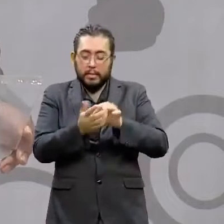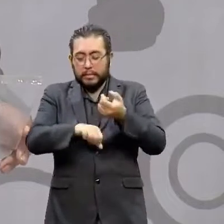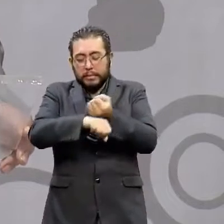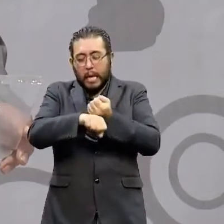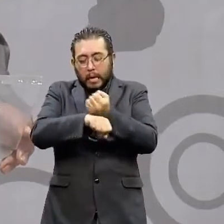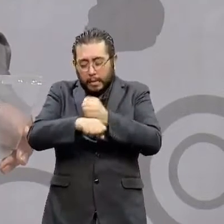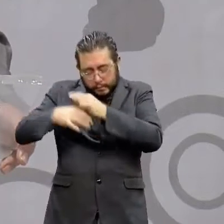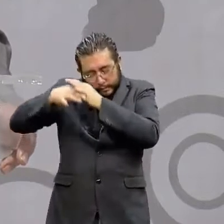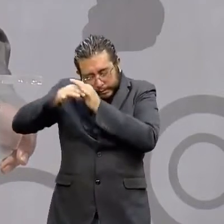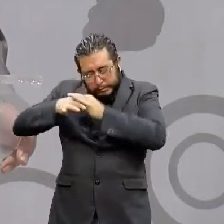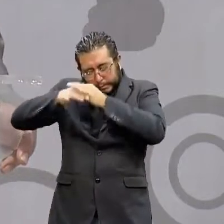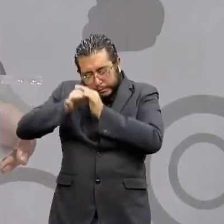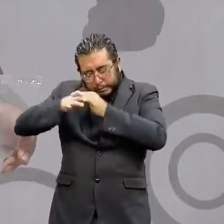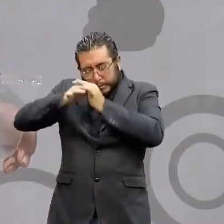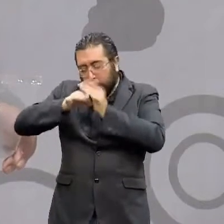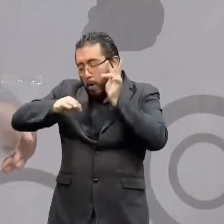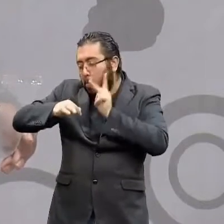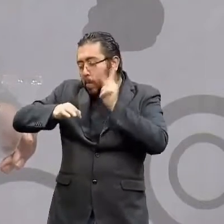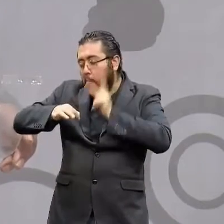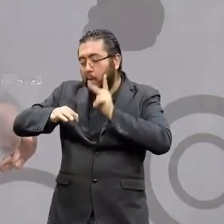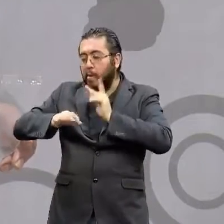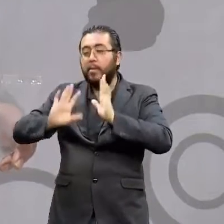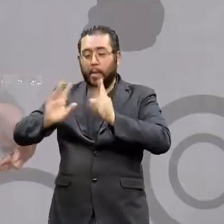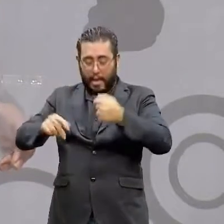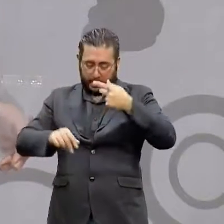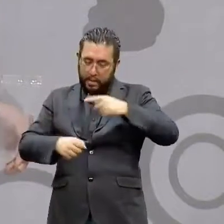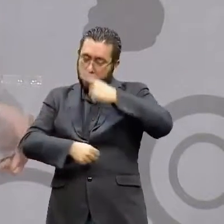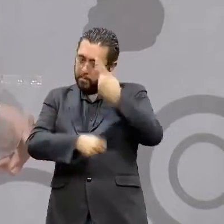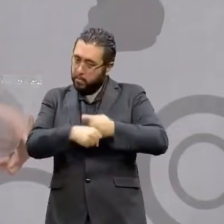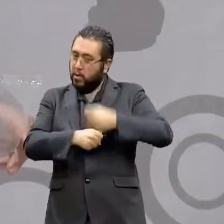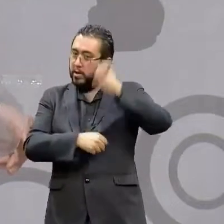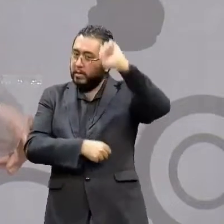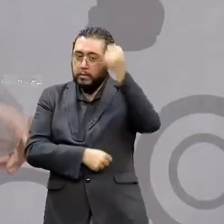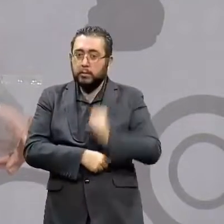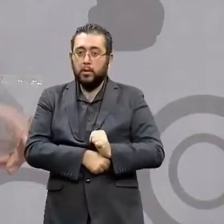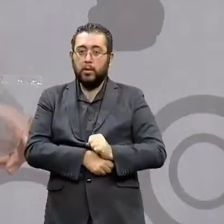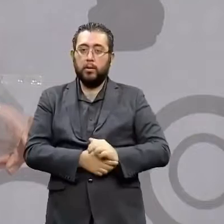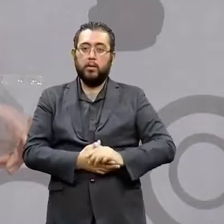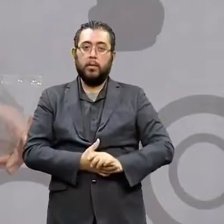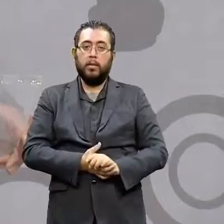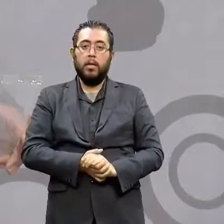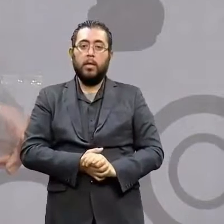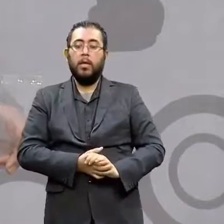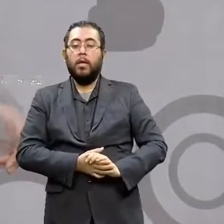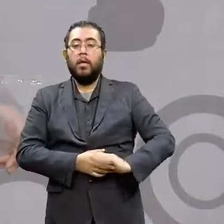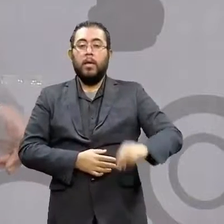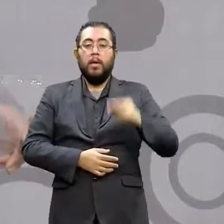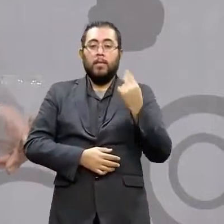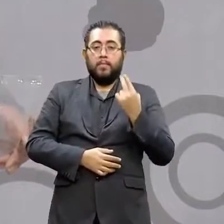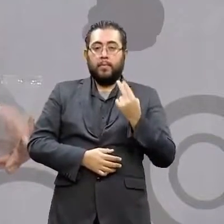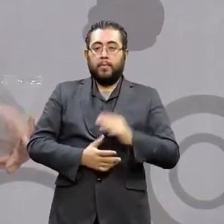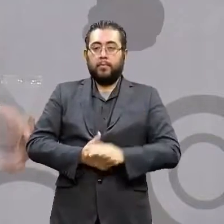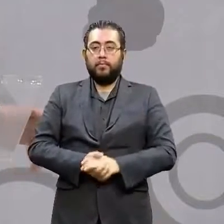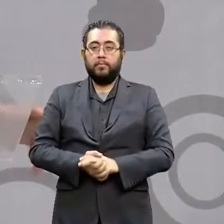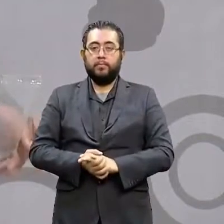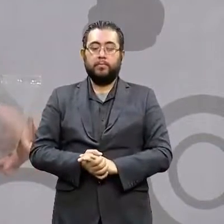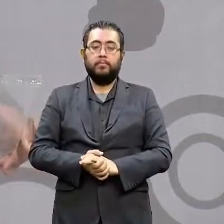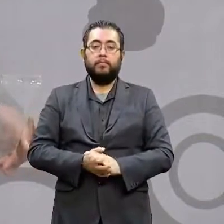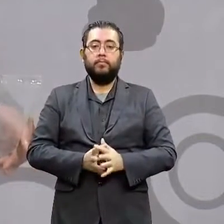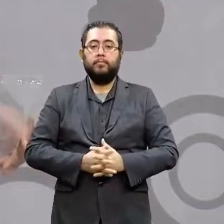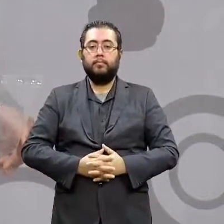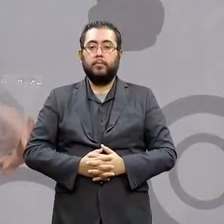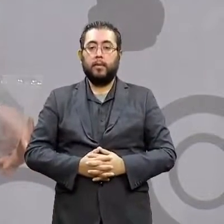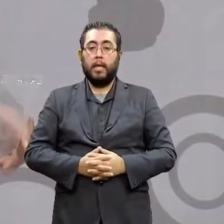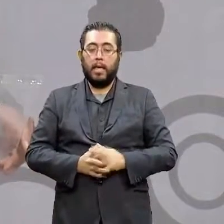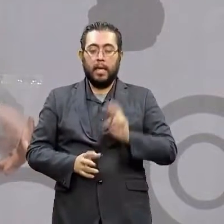la vamos a iniciar aquí en el Estado de Sinaloa El 24 de febrero el este viernes